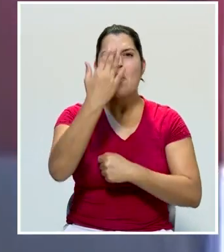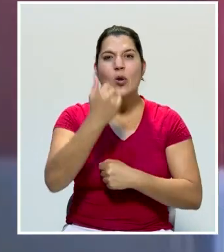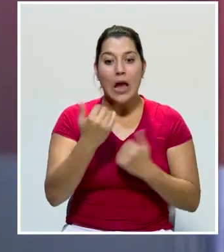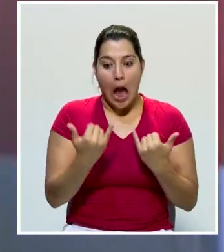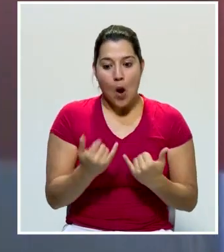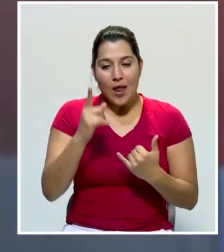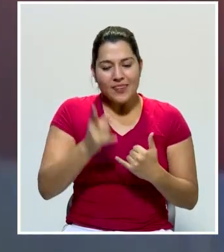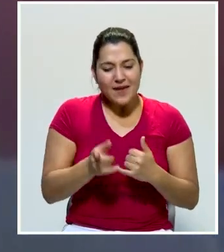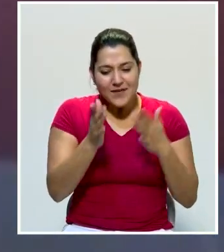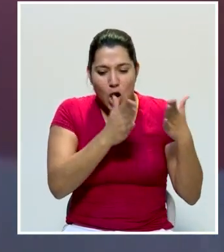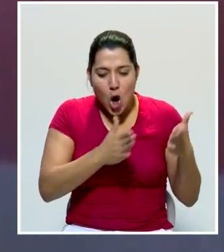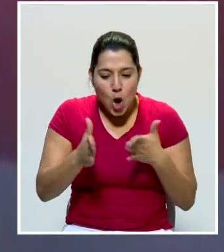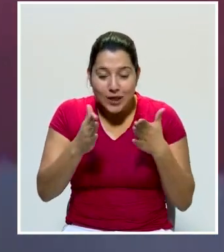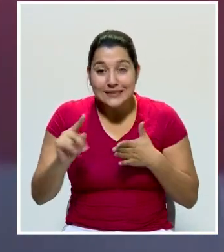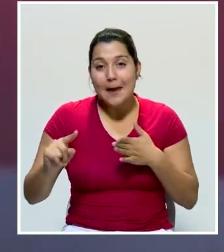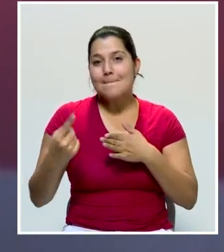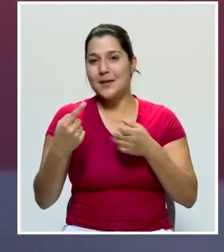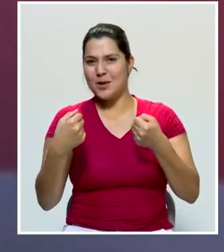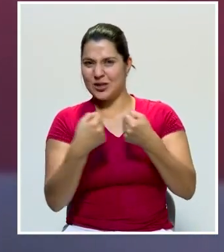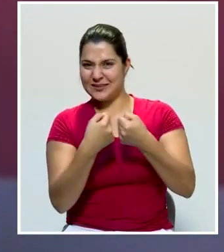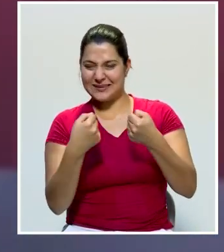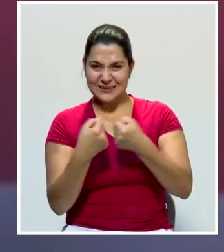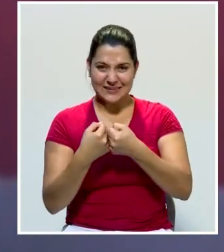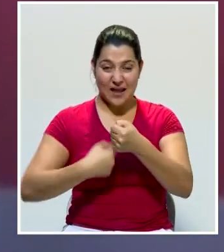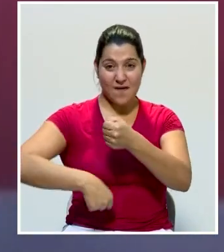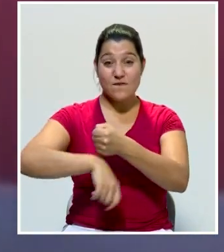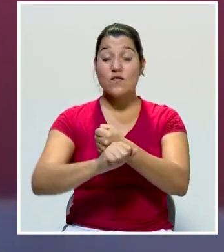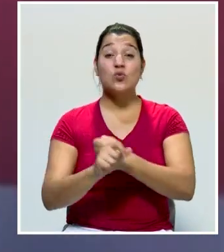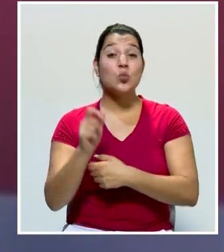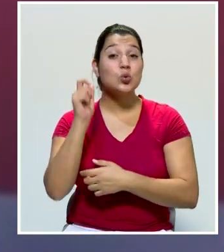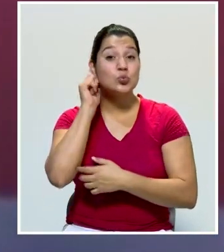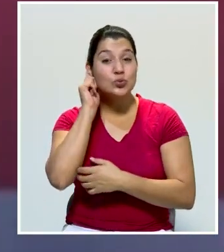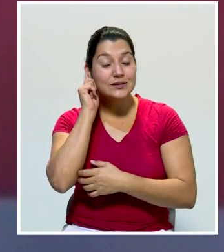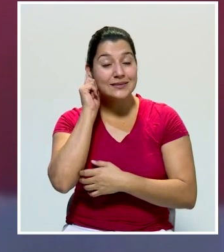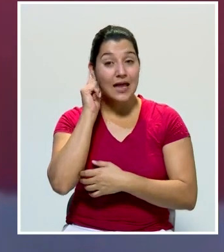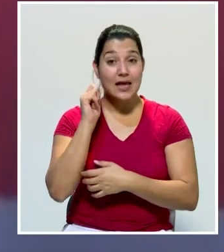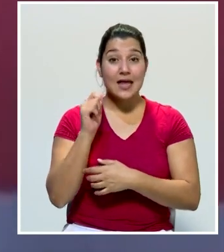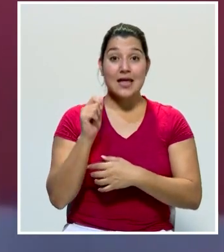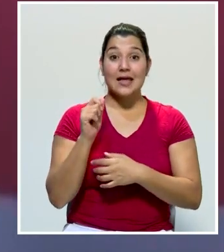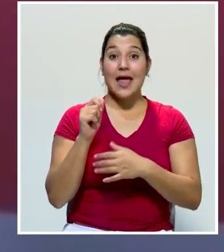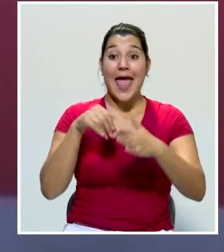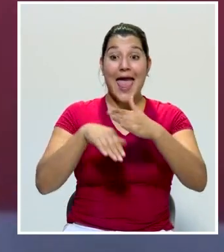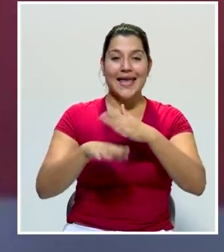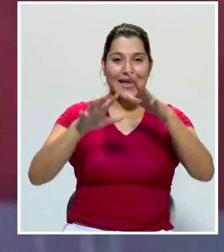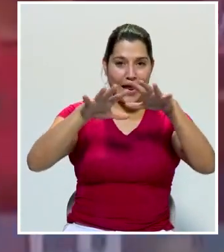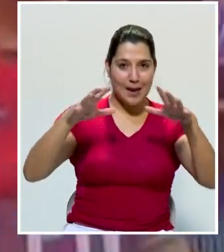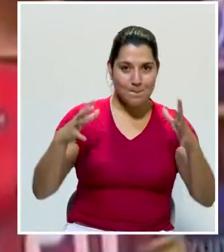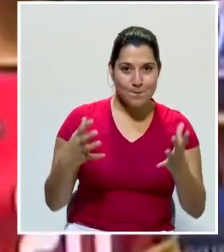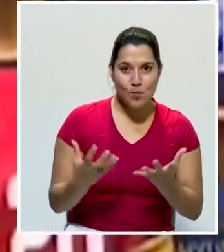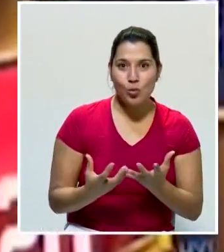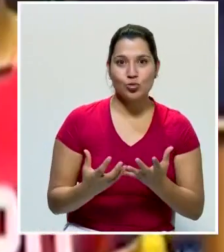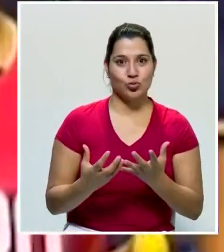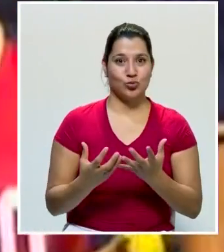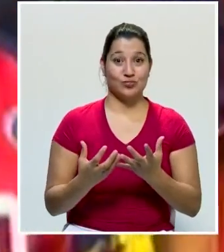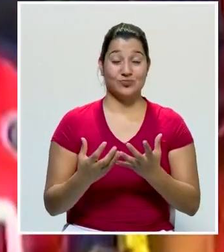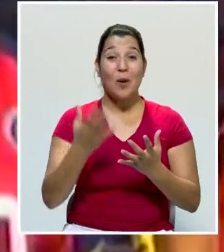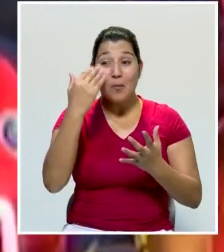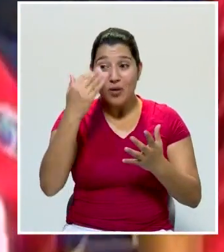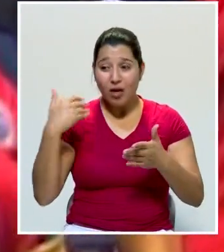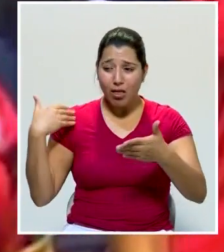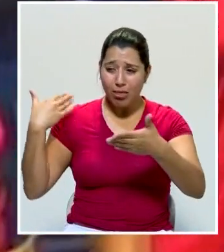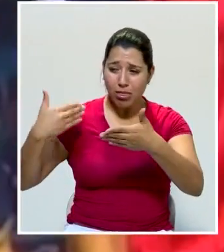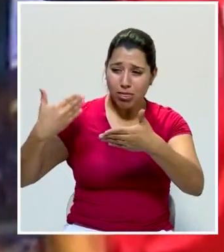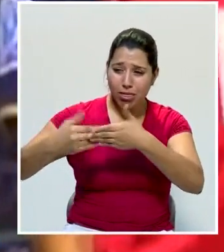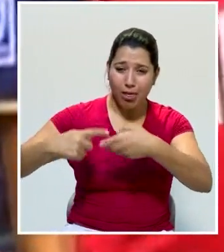organizar el primer torneo de balompié a nivel mundial desde que la pandemia de COVID-19 frenó toda actividad